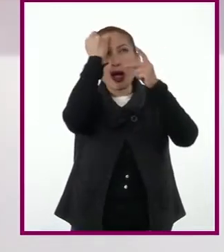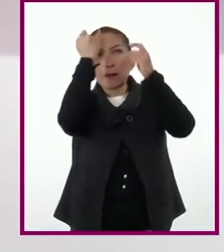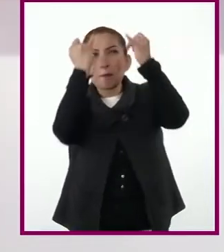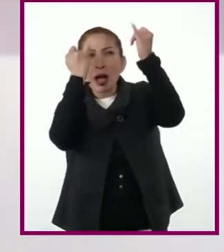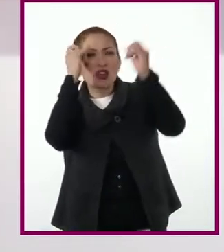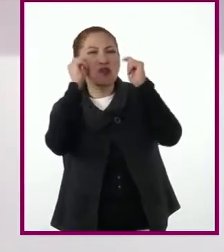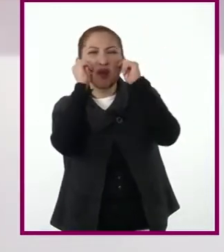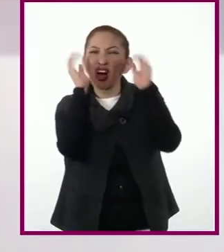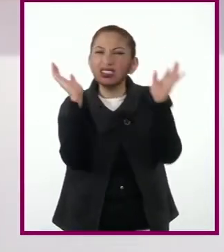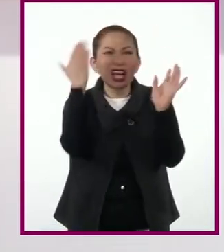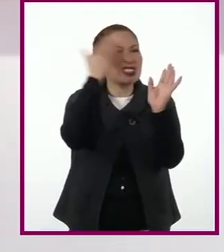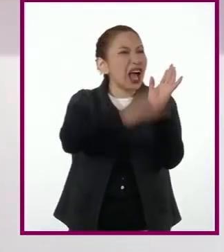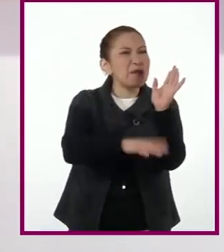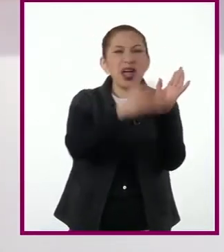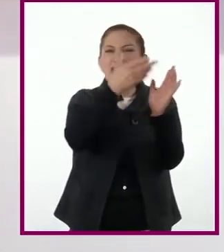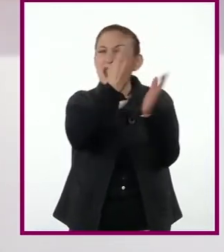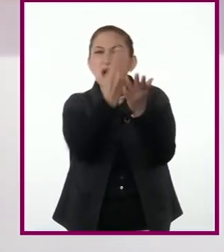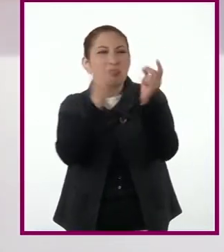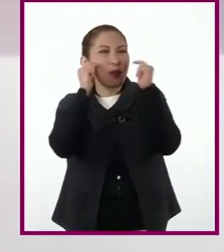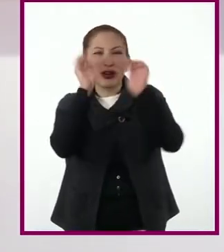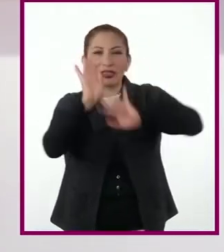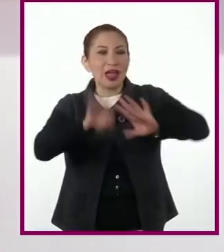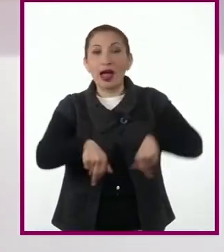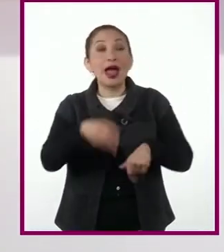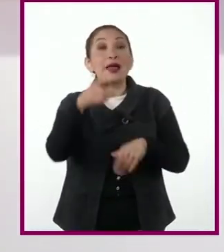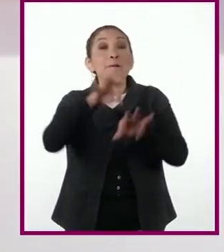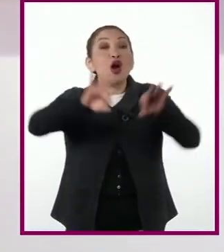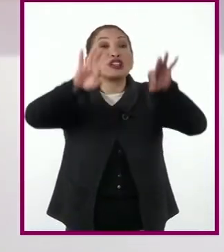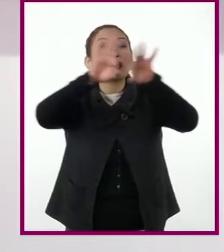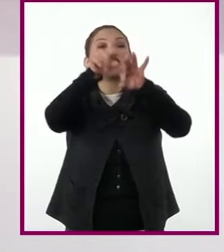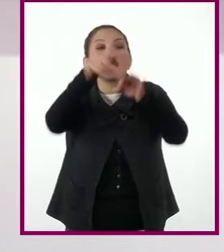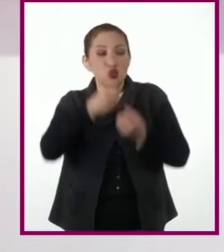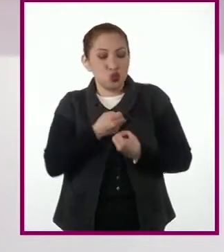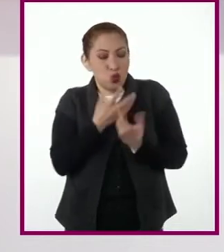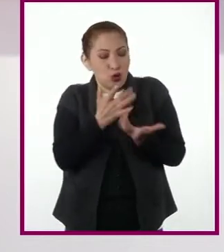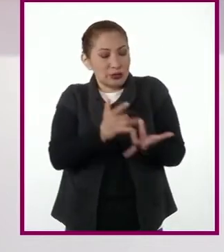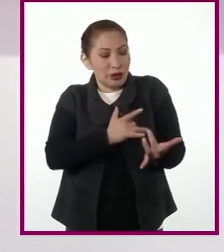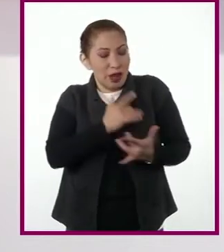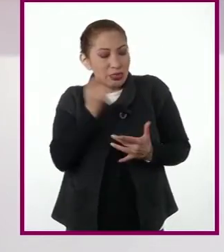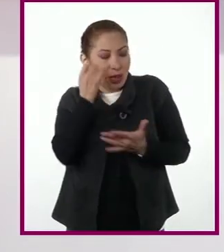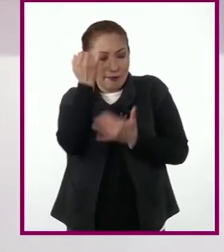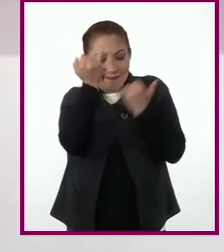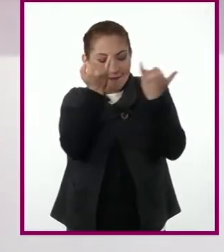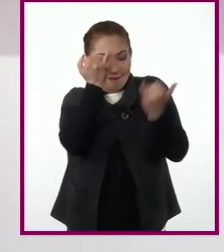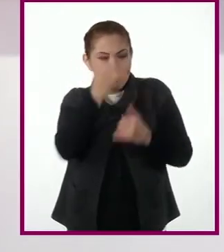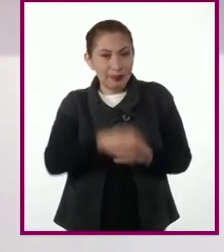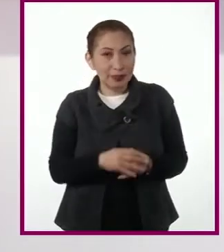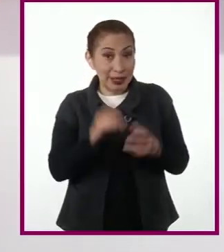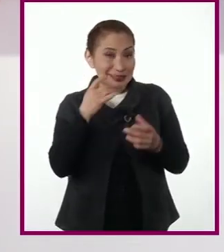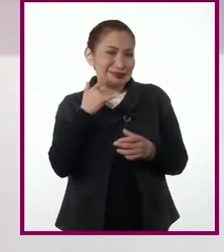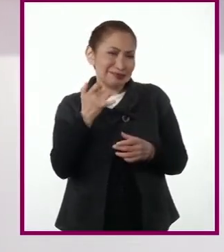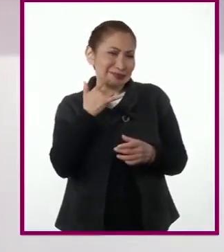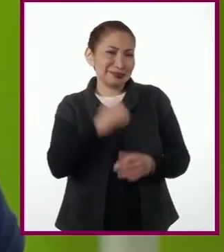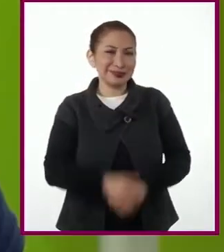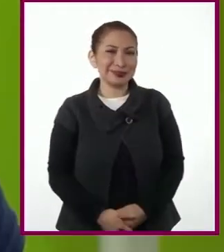No importa si saben o no dibujar. Lo importante es que expresen lo que sienten e imaginan.